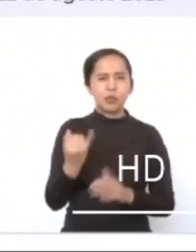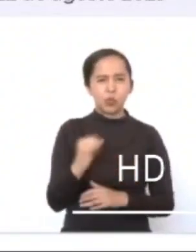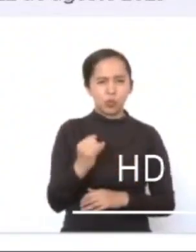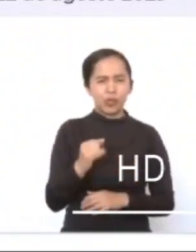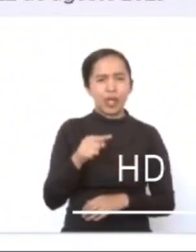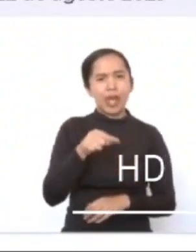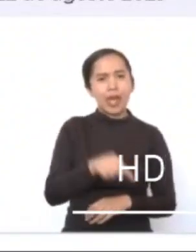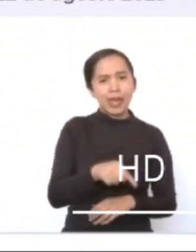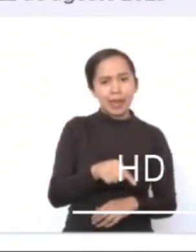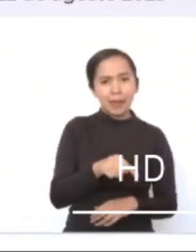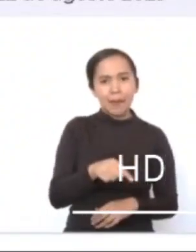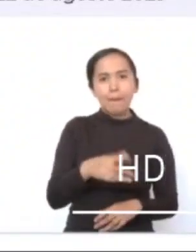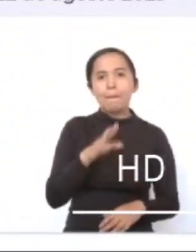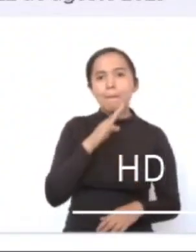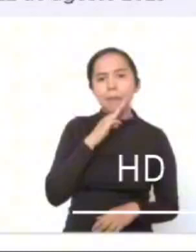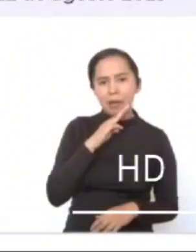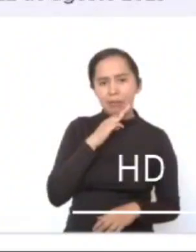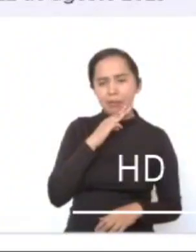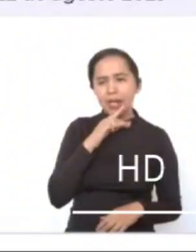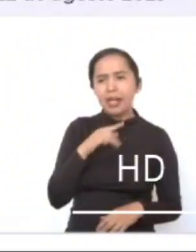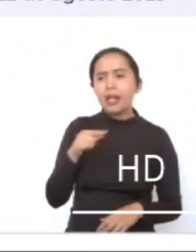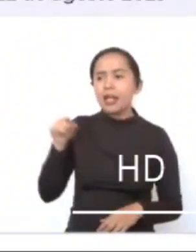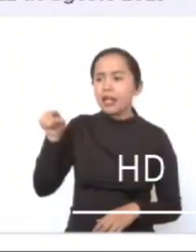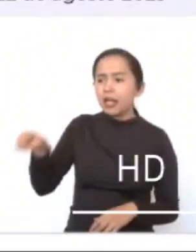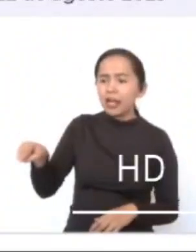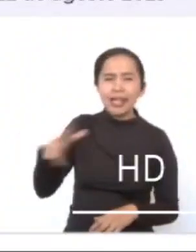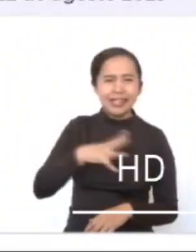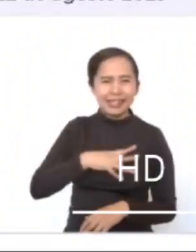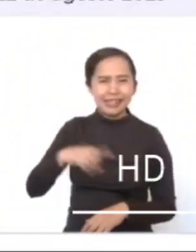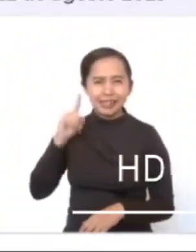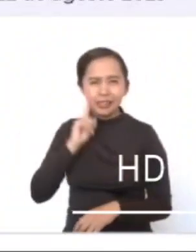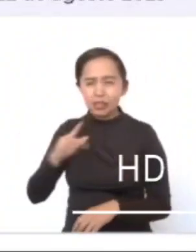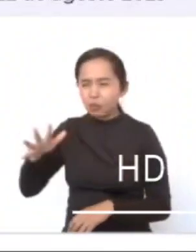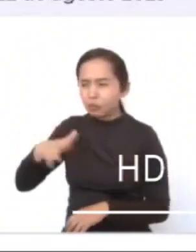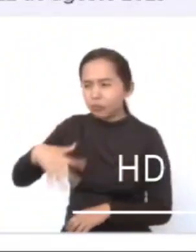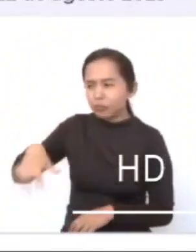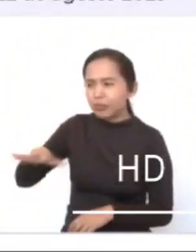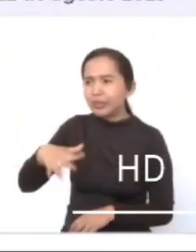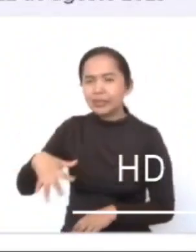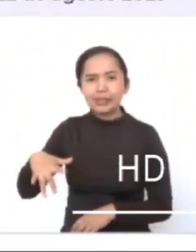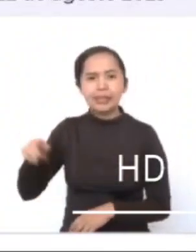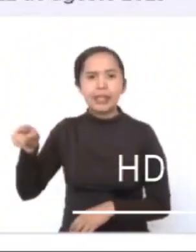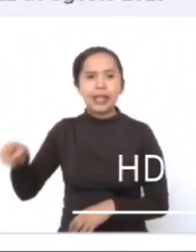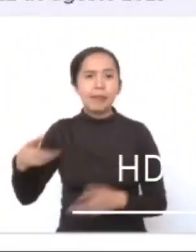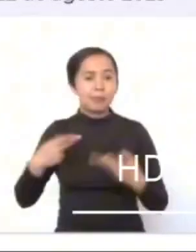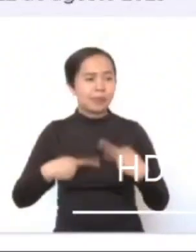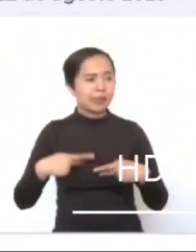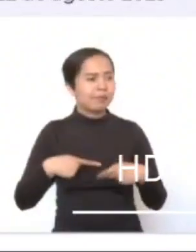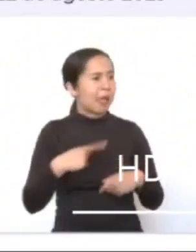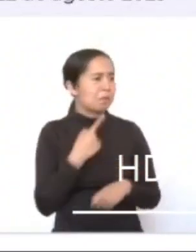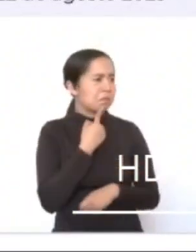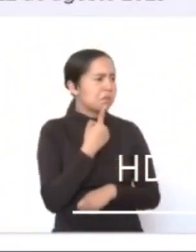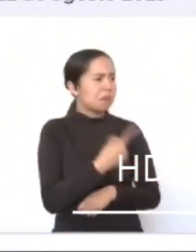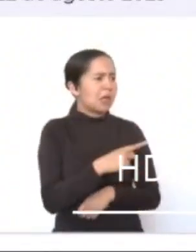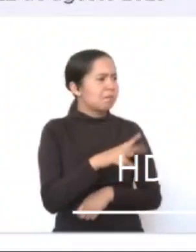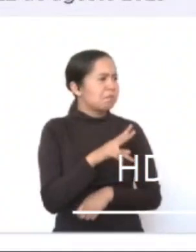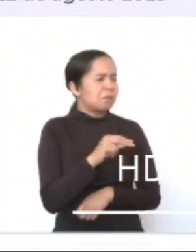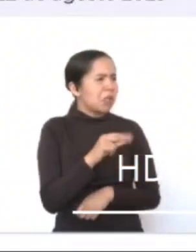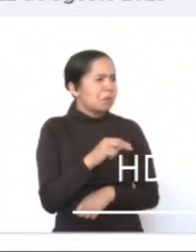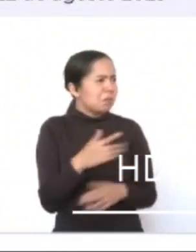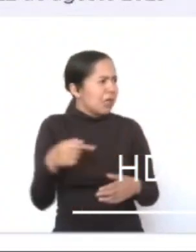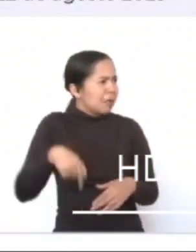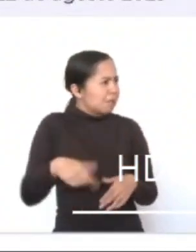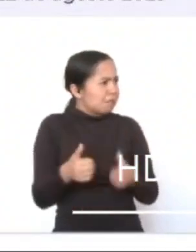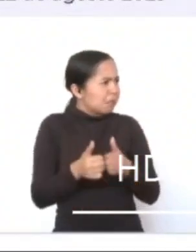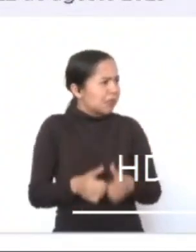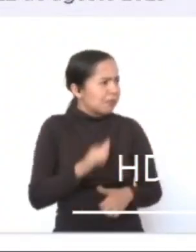acudió a su domicilio a buscar a su hija. Sin embargo, el imputado le refirió que se había ido de la casa